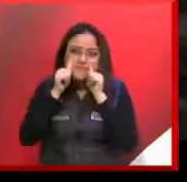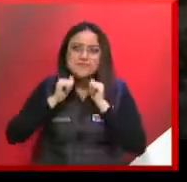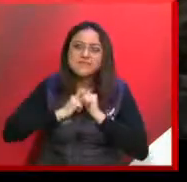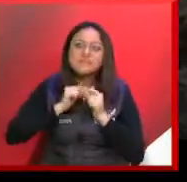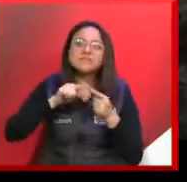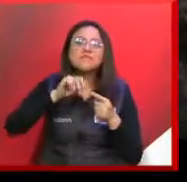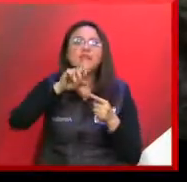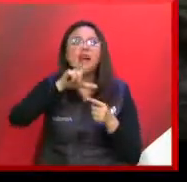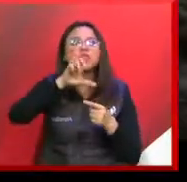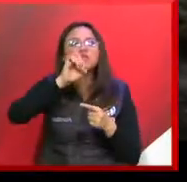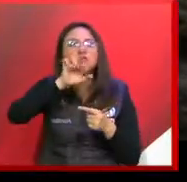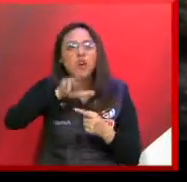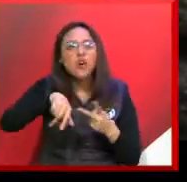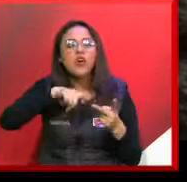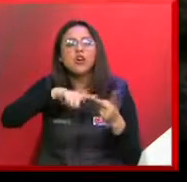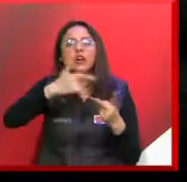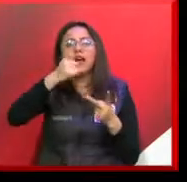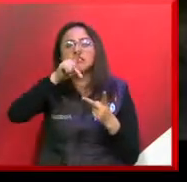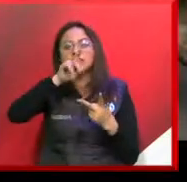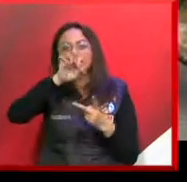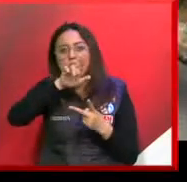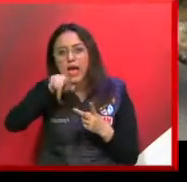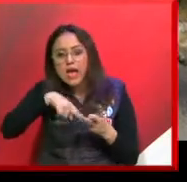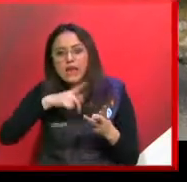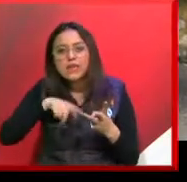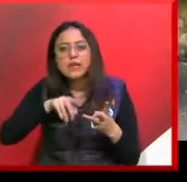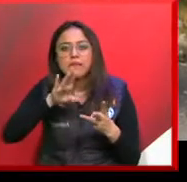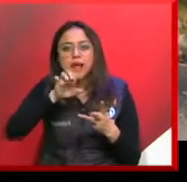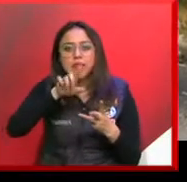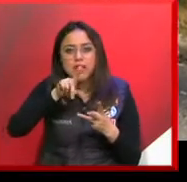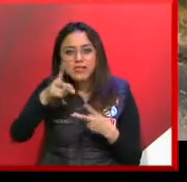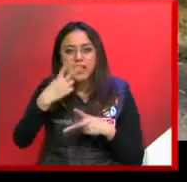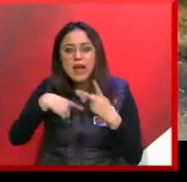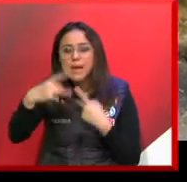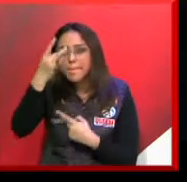¡Melchor, Gaspar y Baltasar!